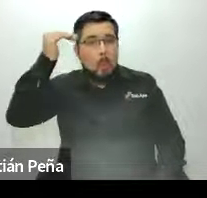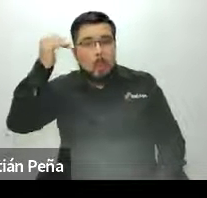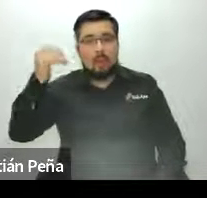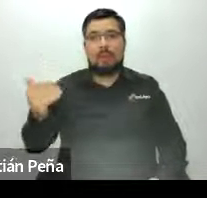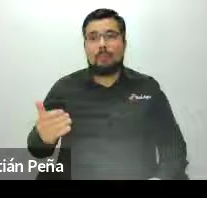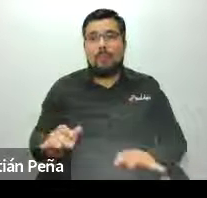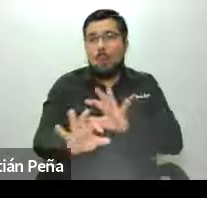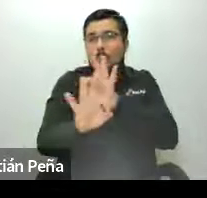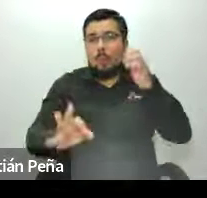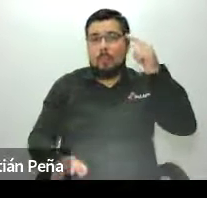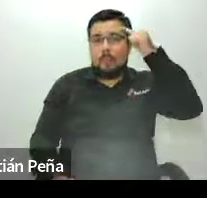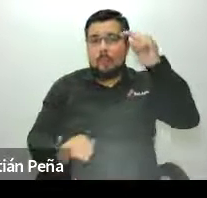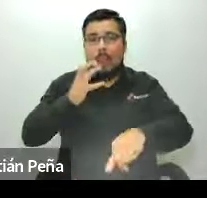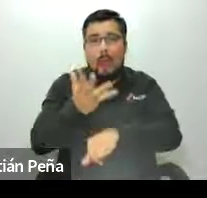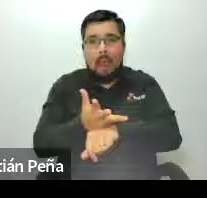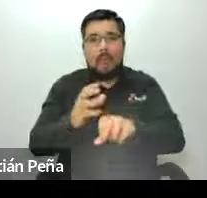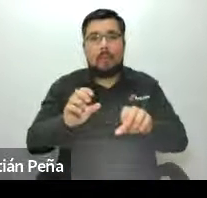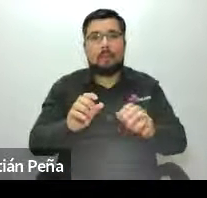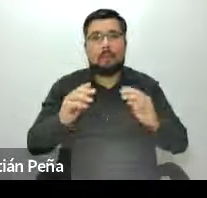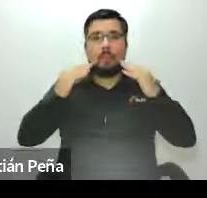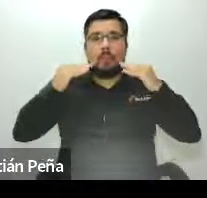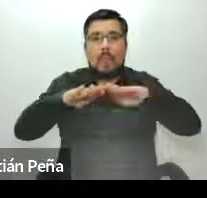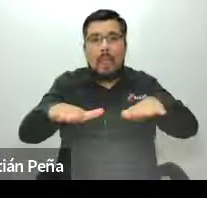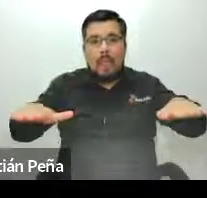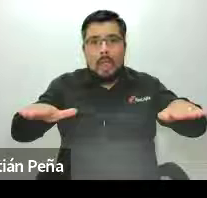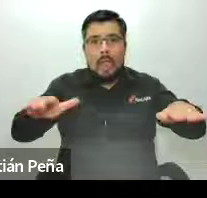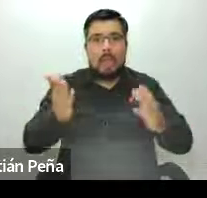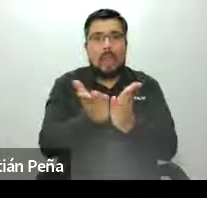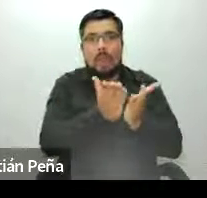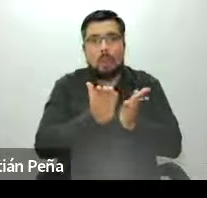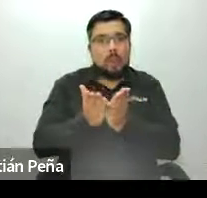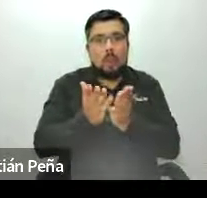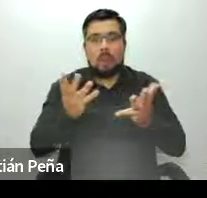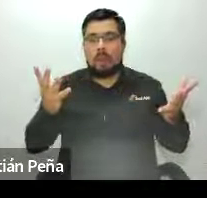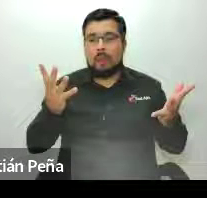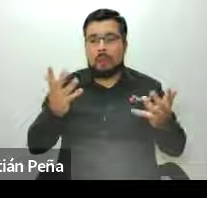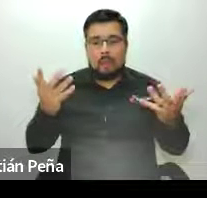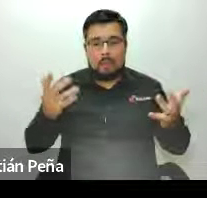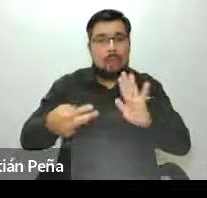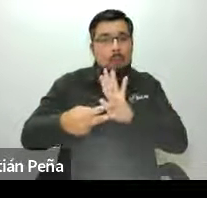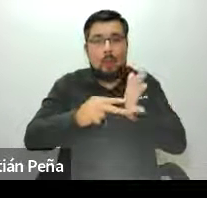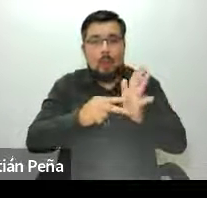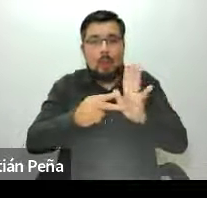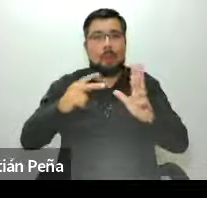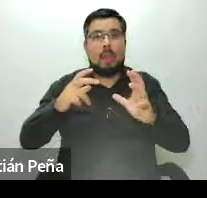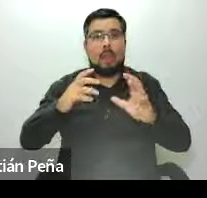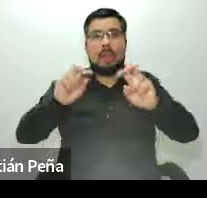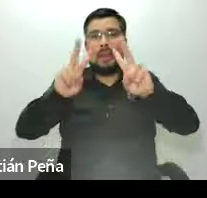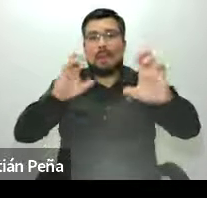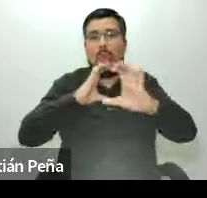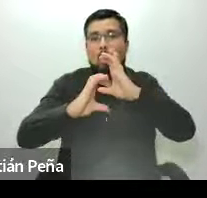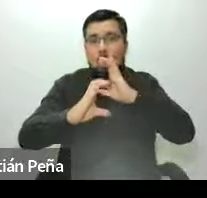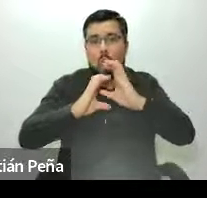tienen dificultades en el ámbito de la comunicación y no estamos trabajando precisamente el objetivo que tiene que ver con la comunicación y que él